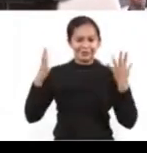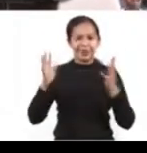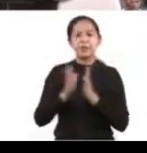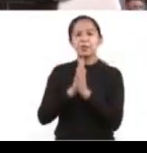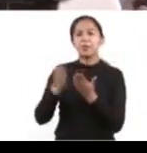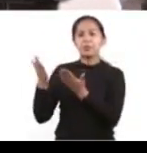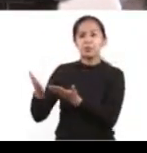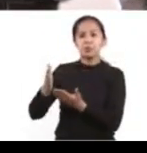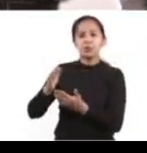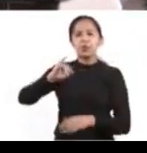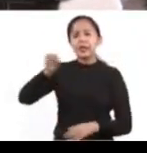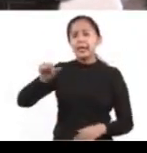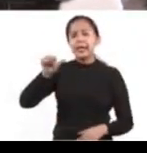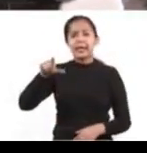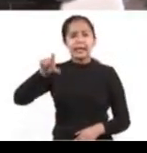a